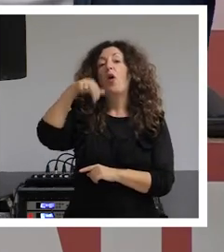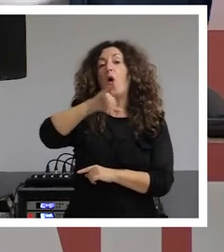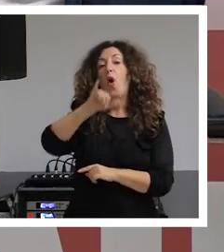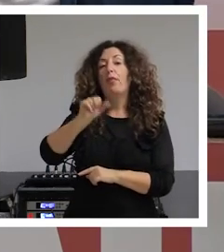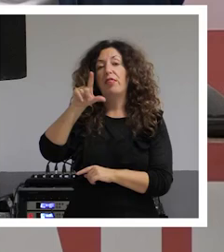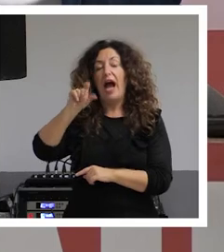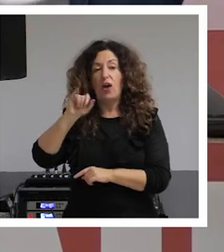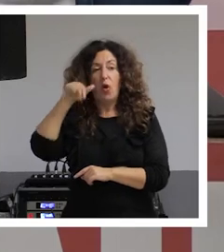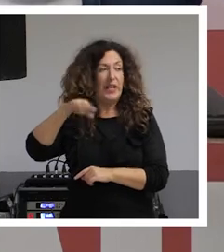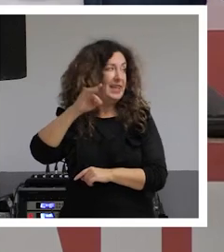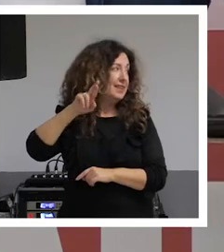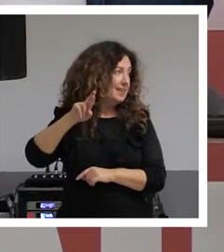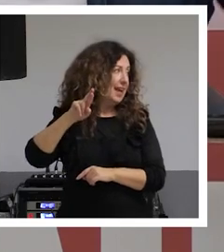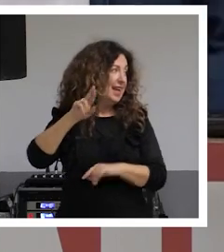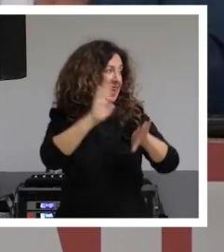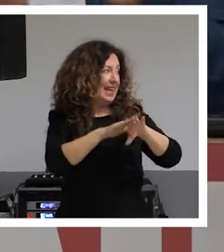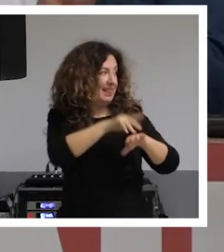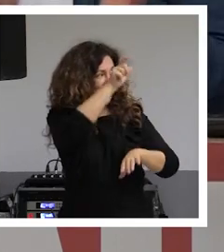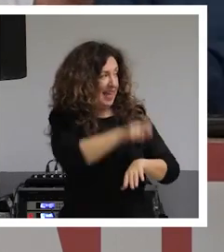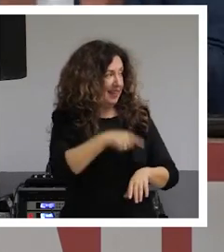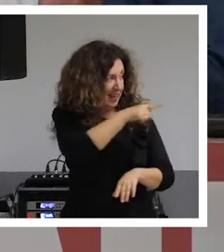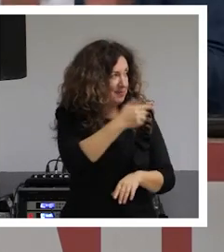binter allí a mi izquierda que